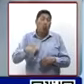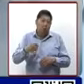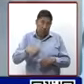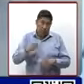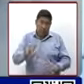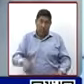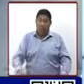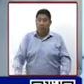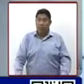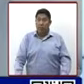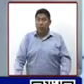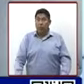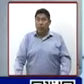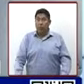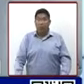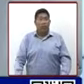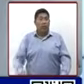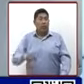Se ha realizado una valoración